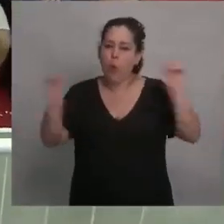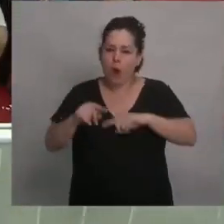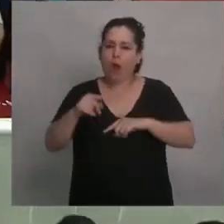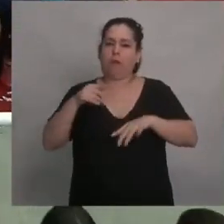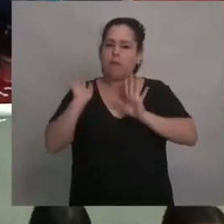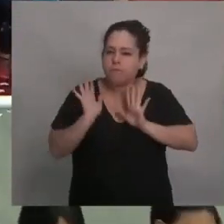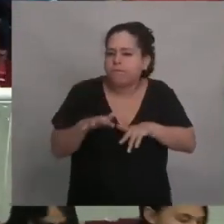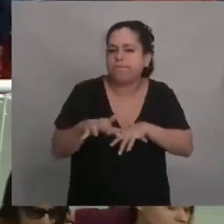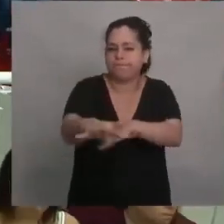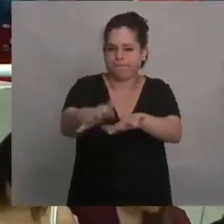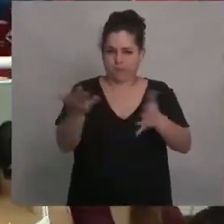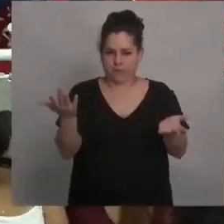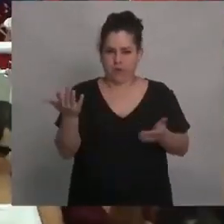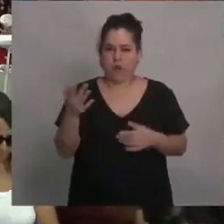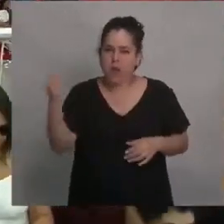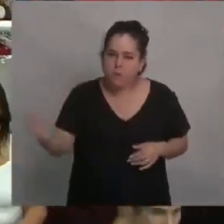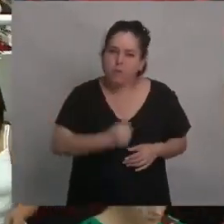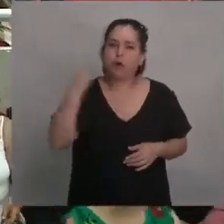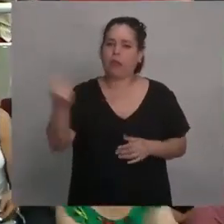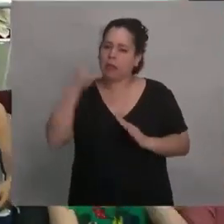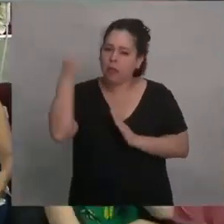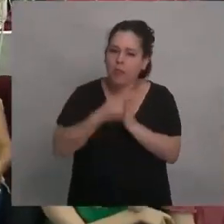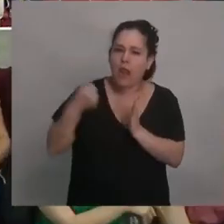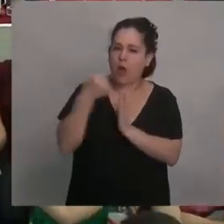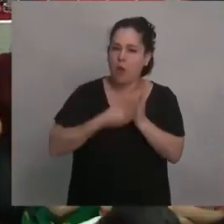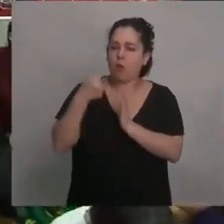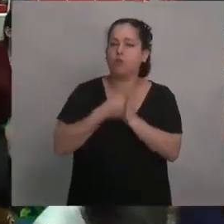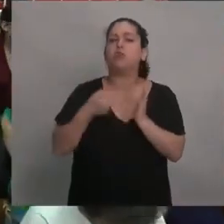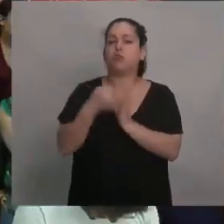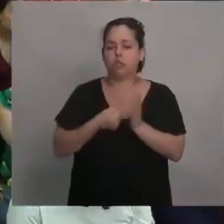todas sus dimensiones, la importancia de las luchas